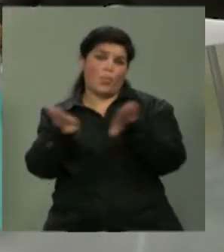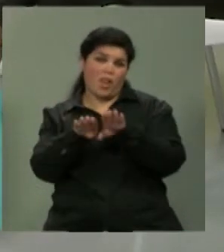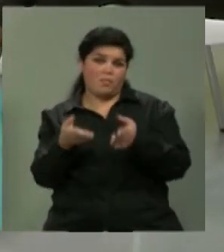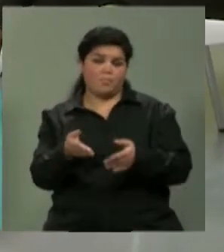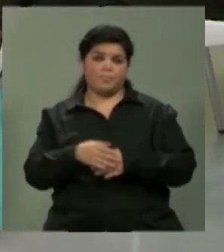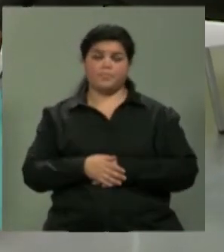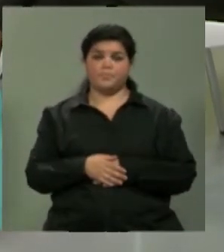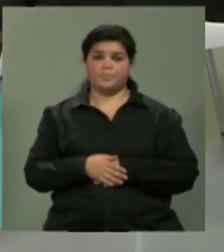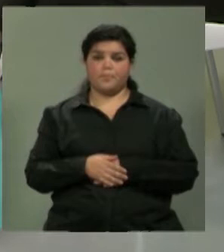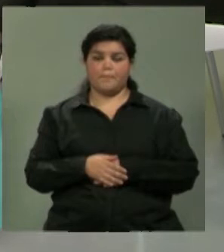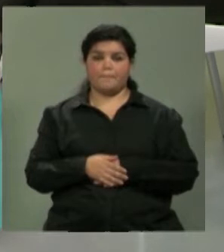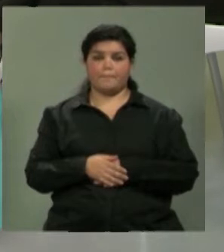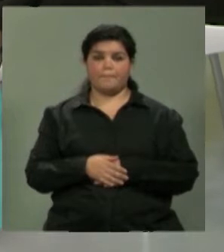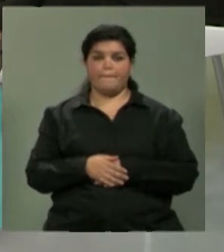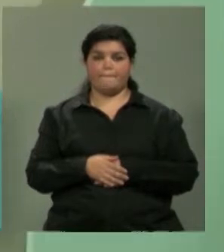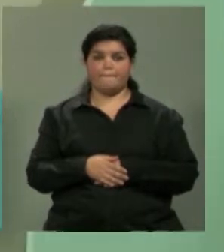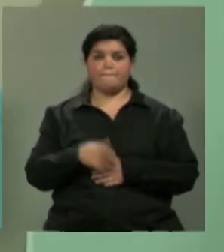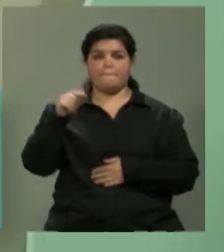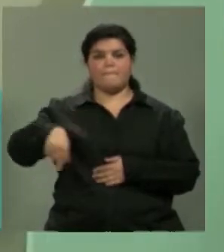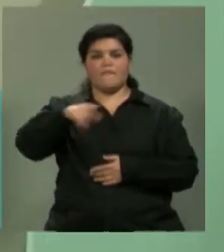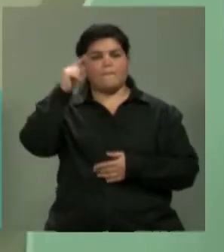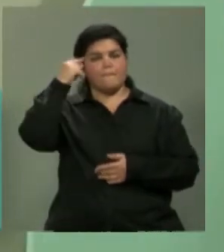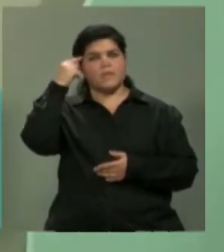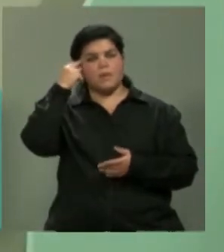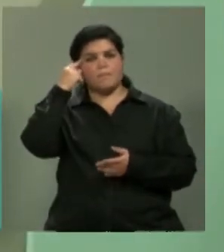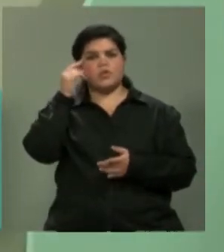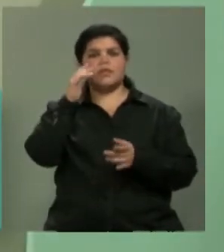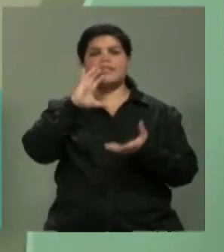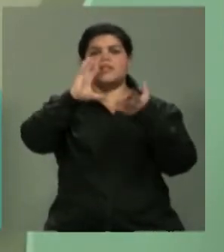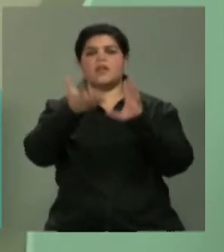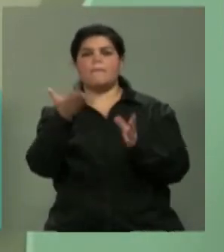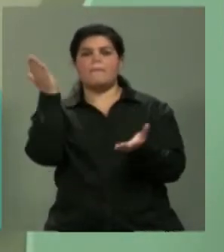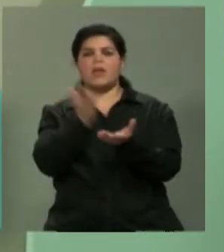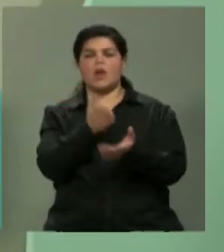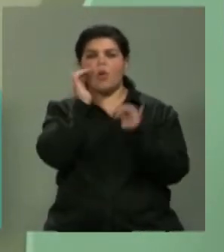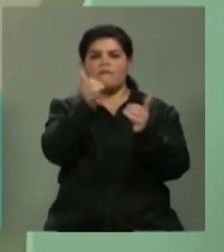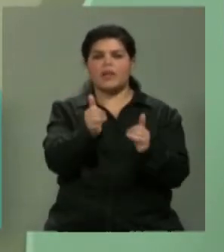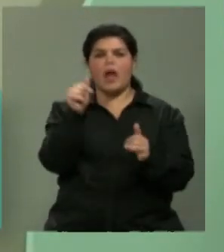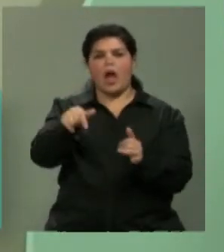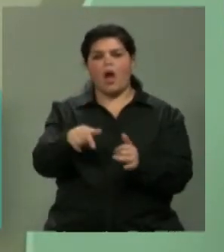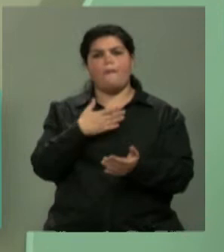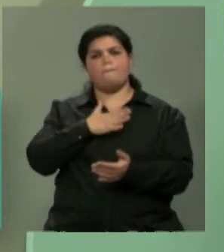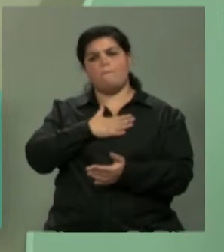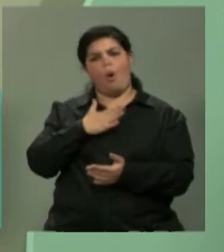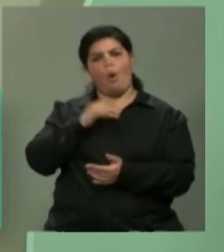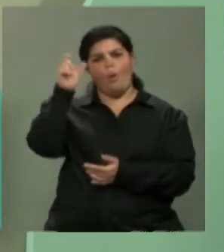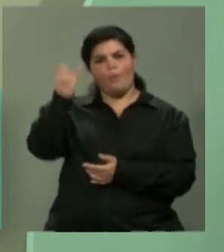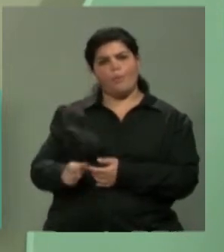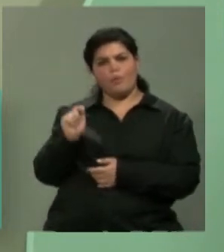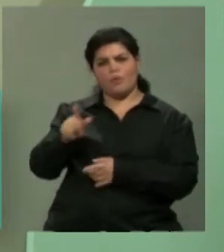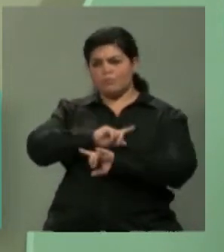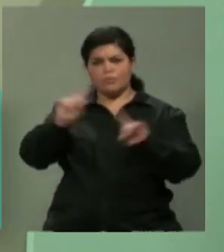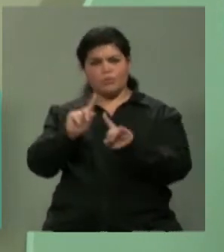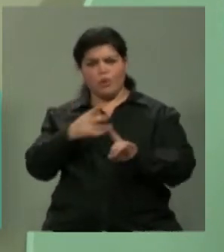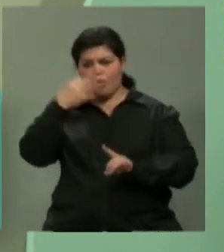no nos ocupamos esto de, porque vamos a hacer un sistema penal juvenil, vamos a estigmatizar a los chicos. No, al contrario, no es estigmatizarlo, es ocuparnos